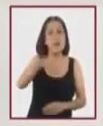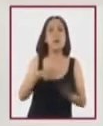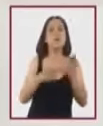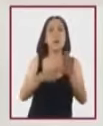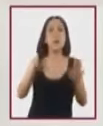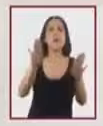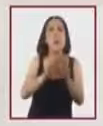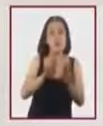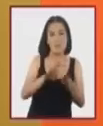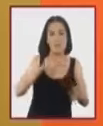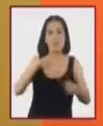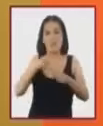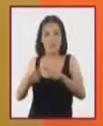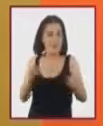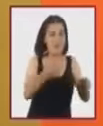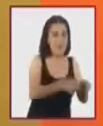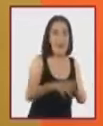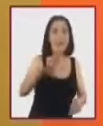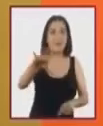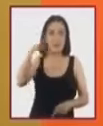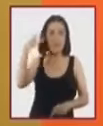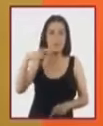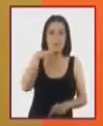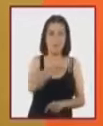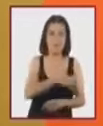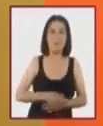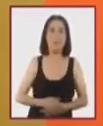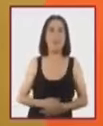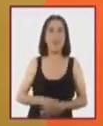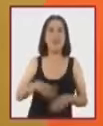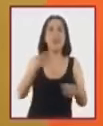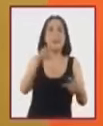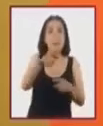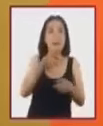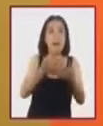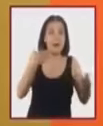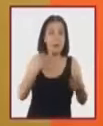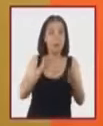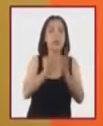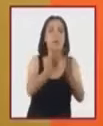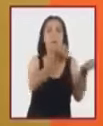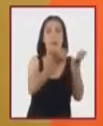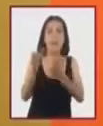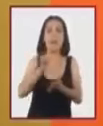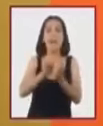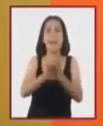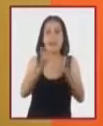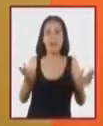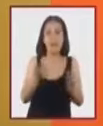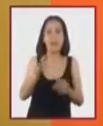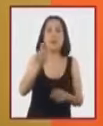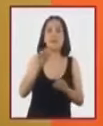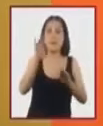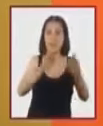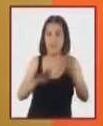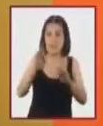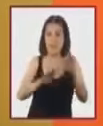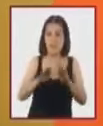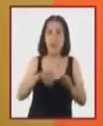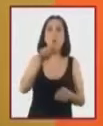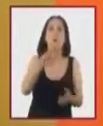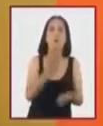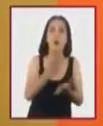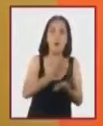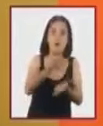diferenciar la rapidez de la velocidad. Antes de comenzar, por favor tengan preparada su libro de texto gratuito de la asignatura, su cuaderno